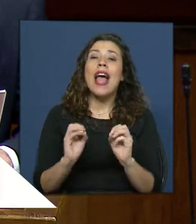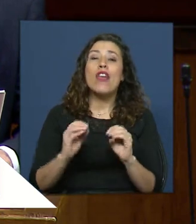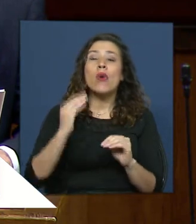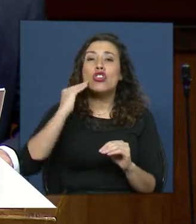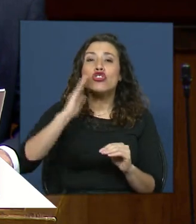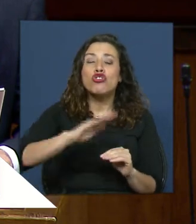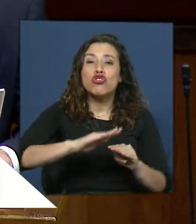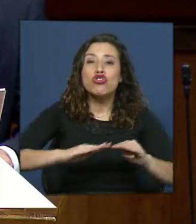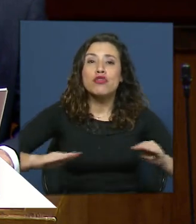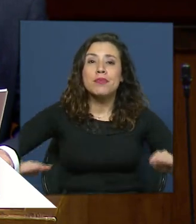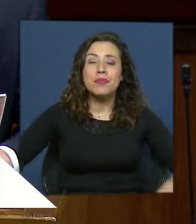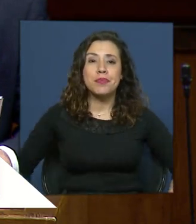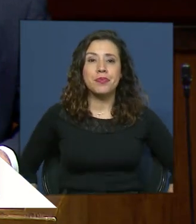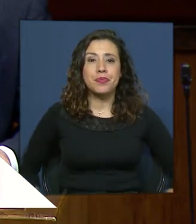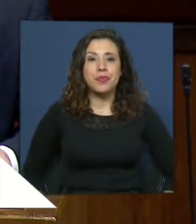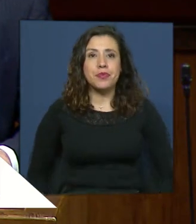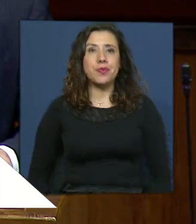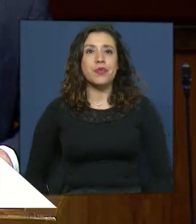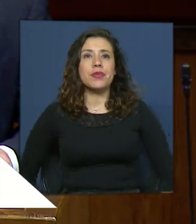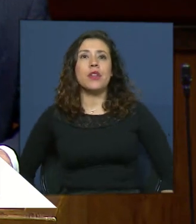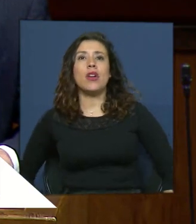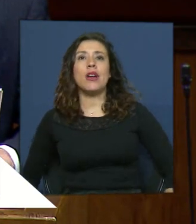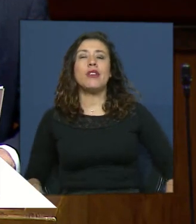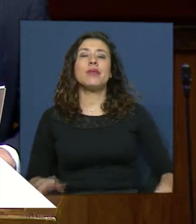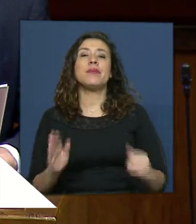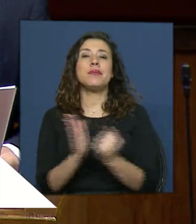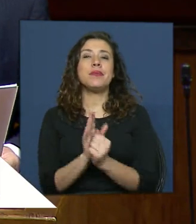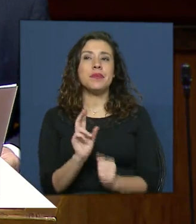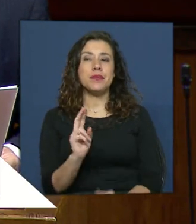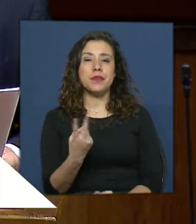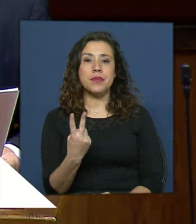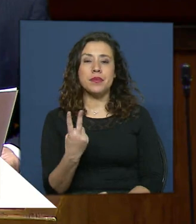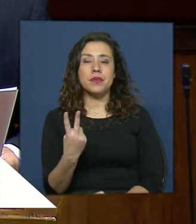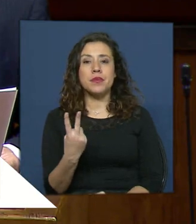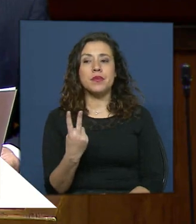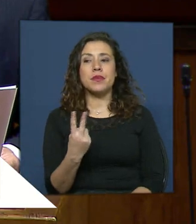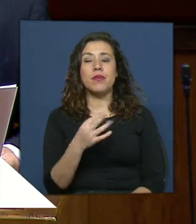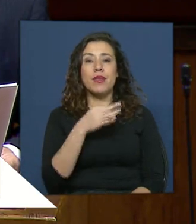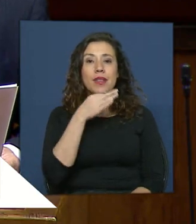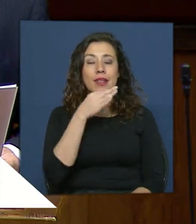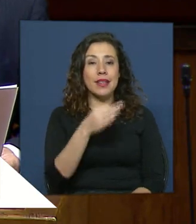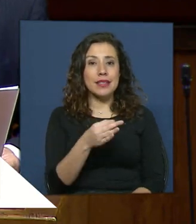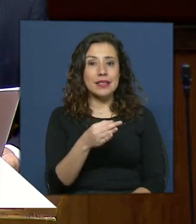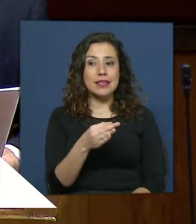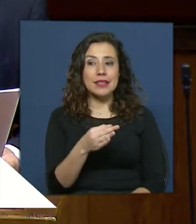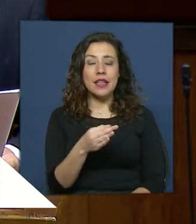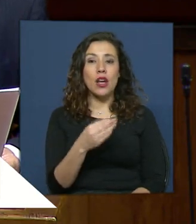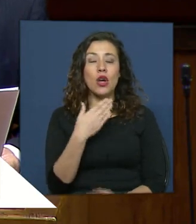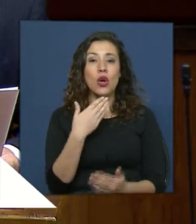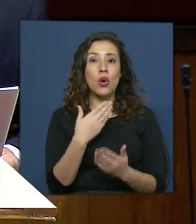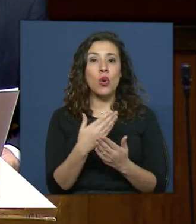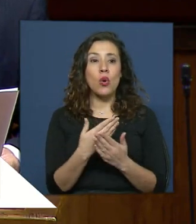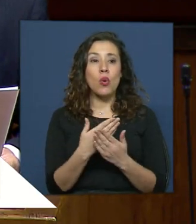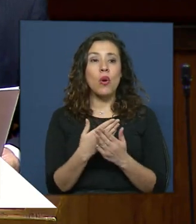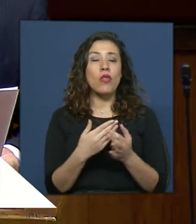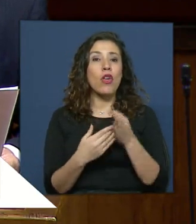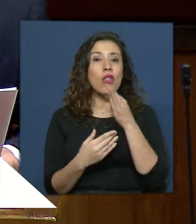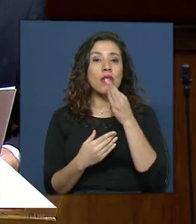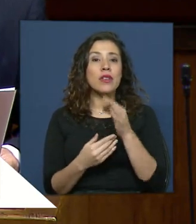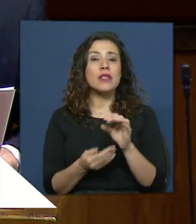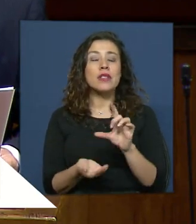educación parvularia. El artículo segundo establece que en los casos en que se declare